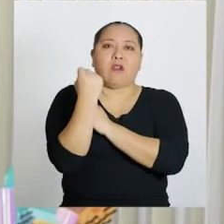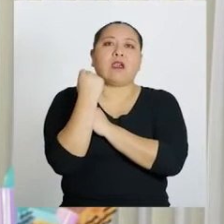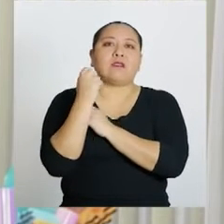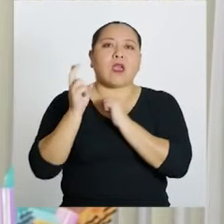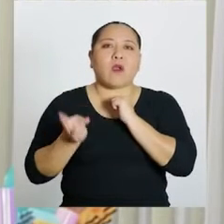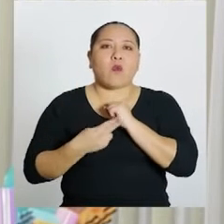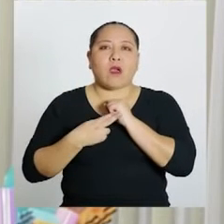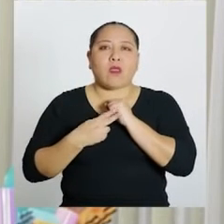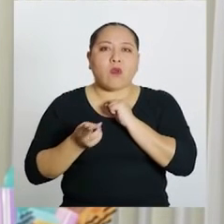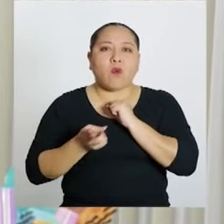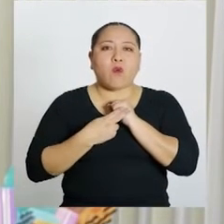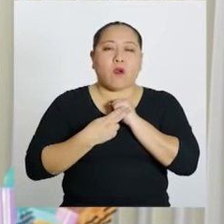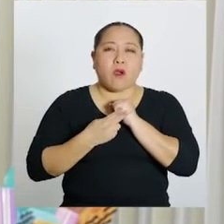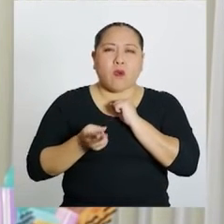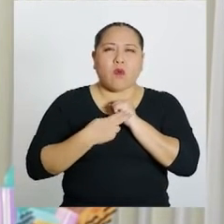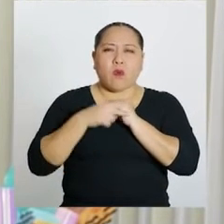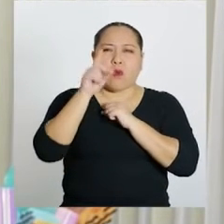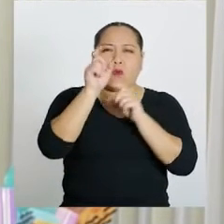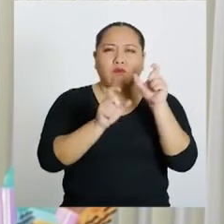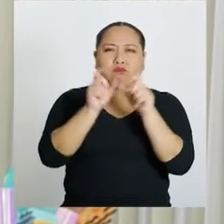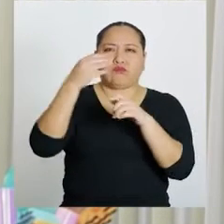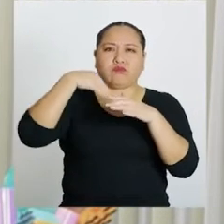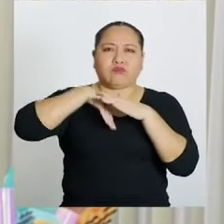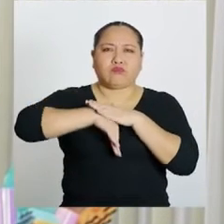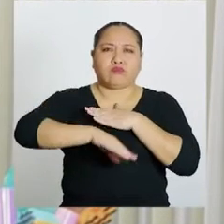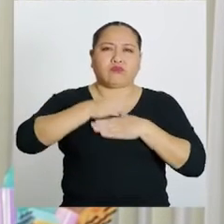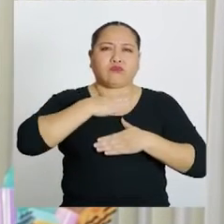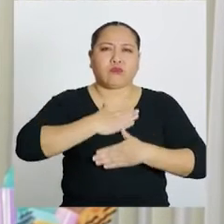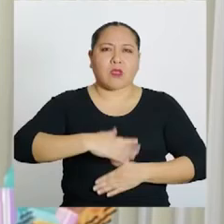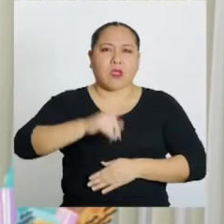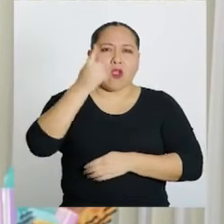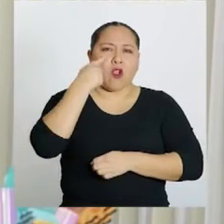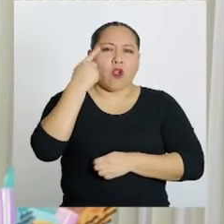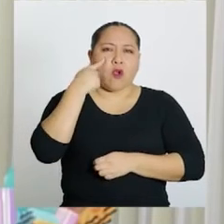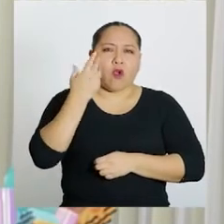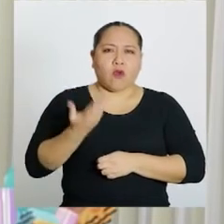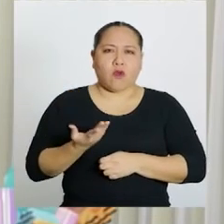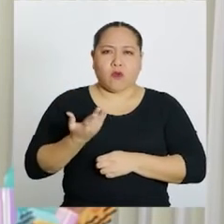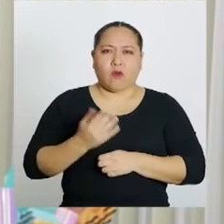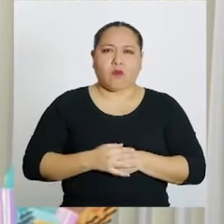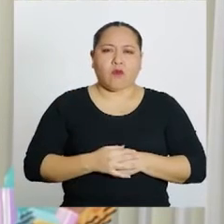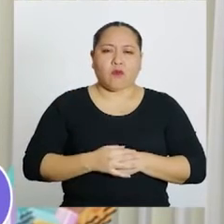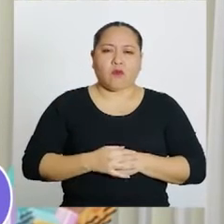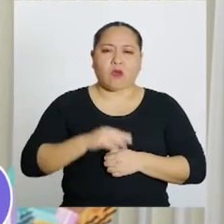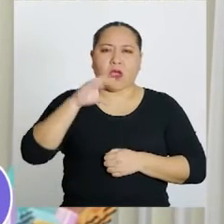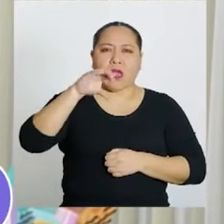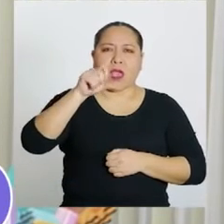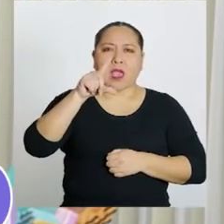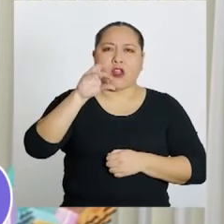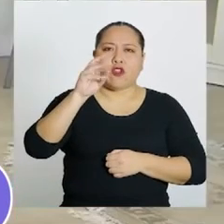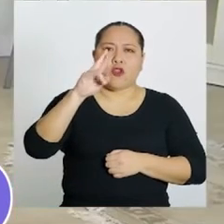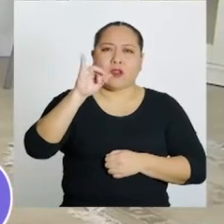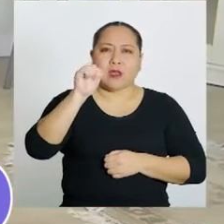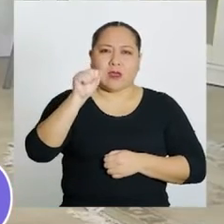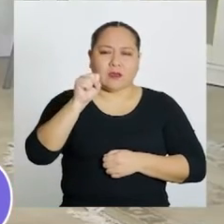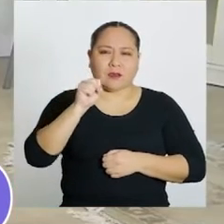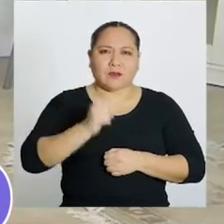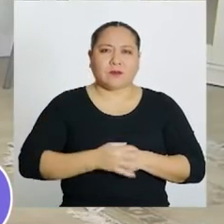que almacenan los humanos en el cuerpo es conocida como